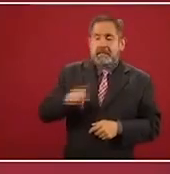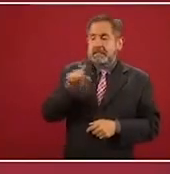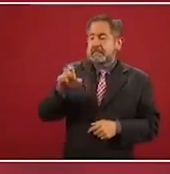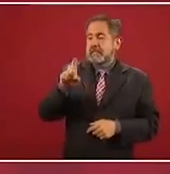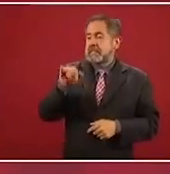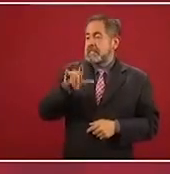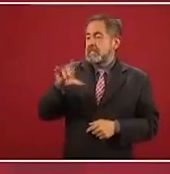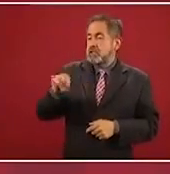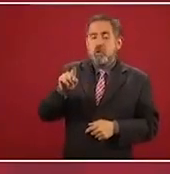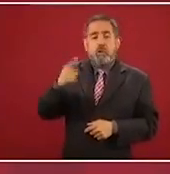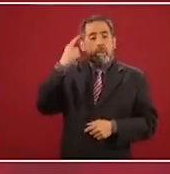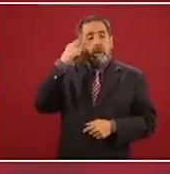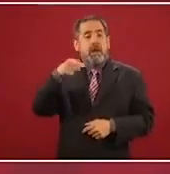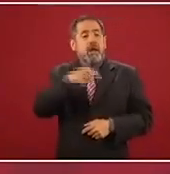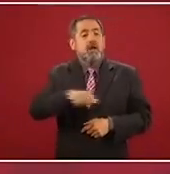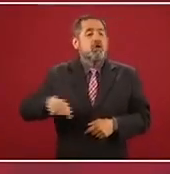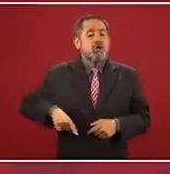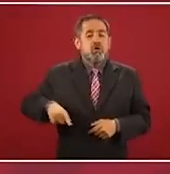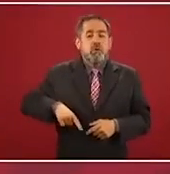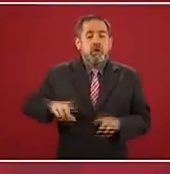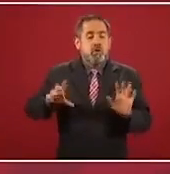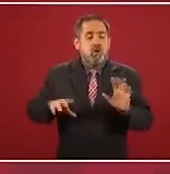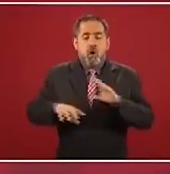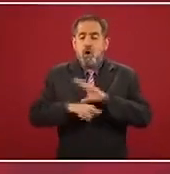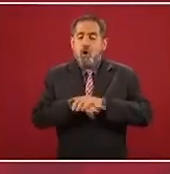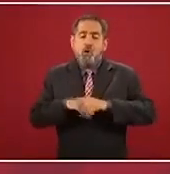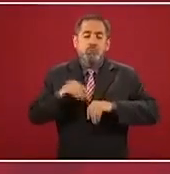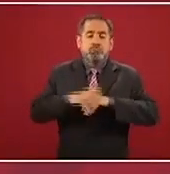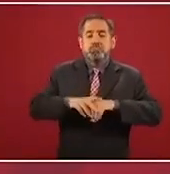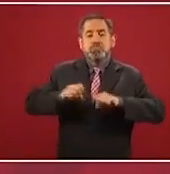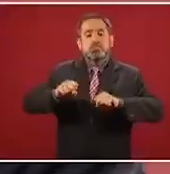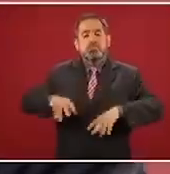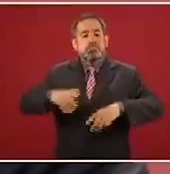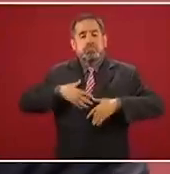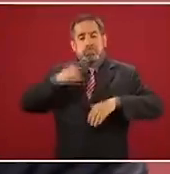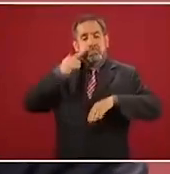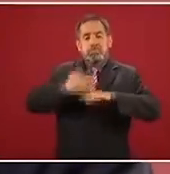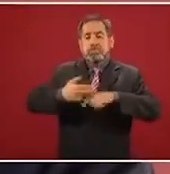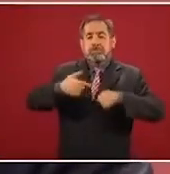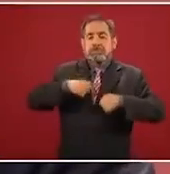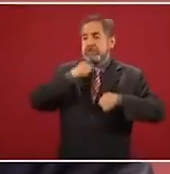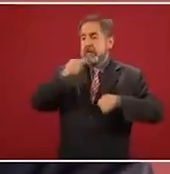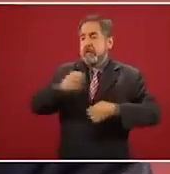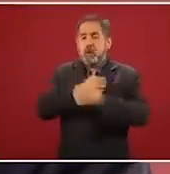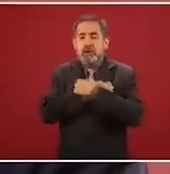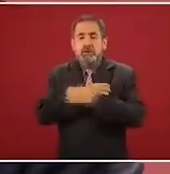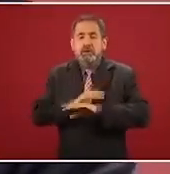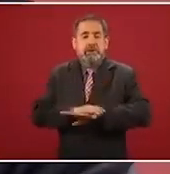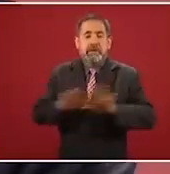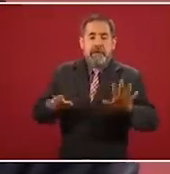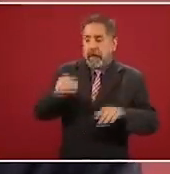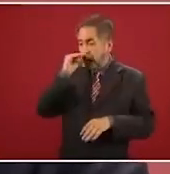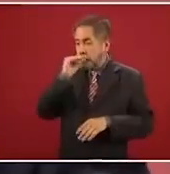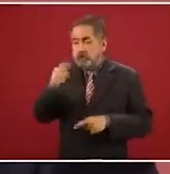para que el Estado no fuese responsable de garantizar la educación pública